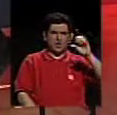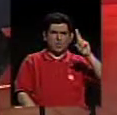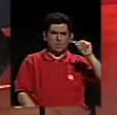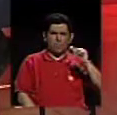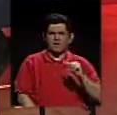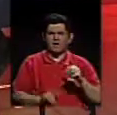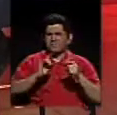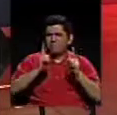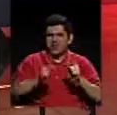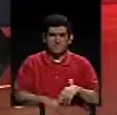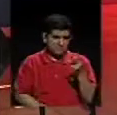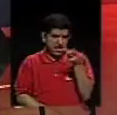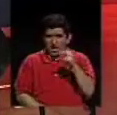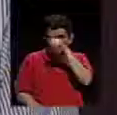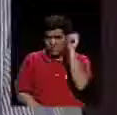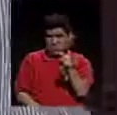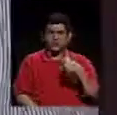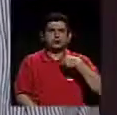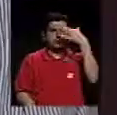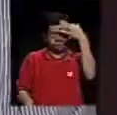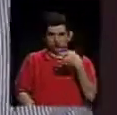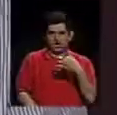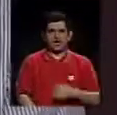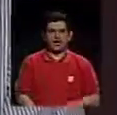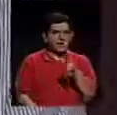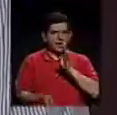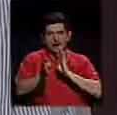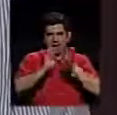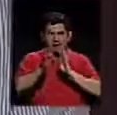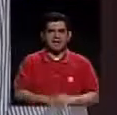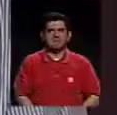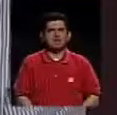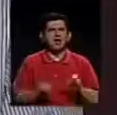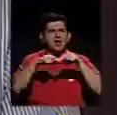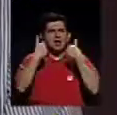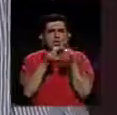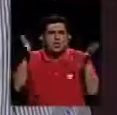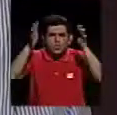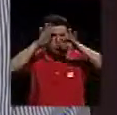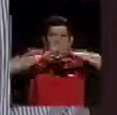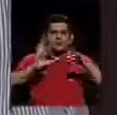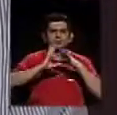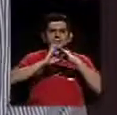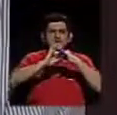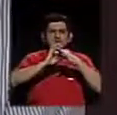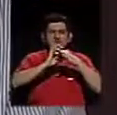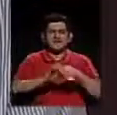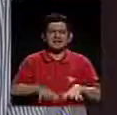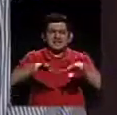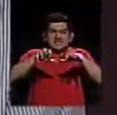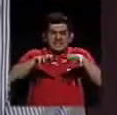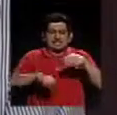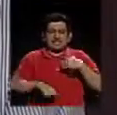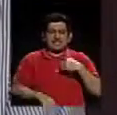mensaje, don Alfredo? A mí me parece que él hacía referencia por fuerzas oscuras a todas esas relaciones tensionales que se están dando